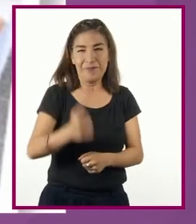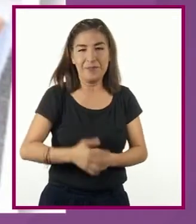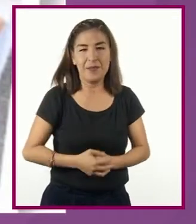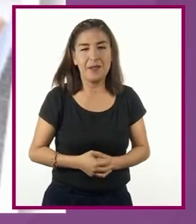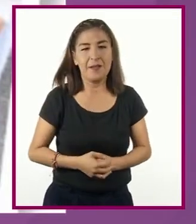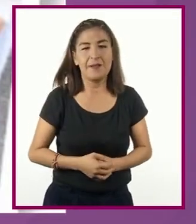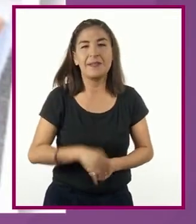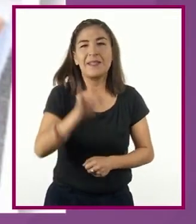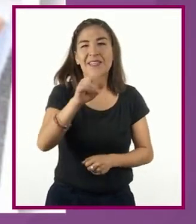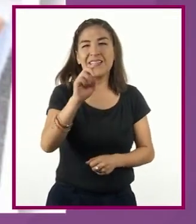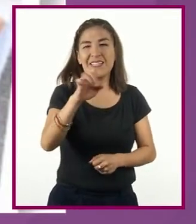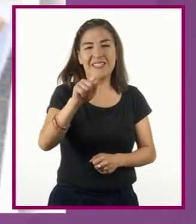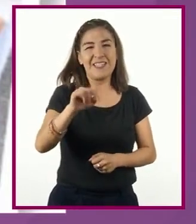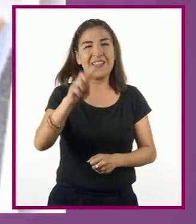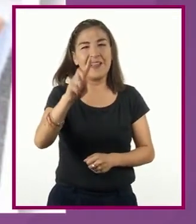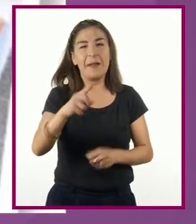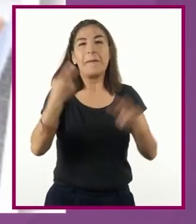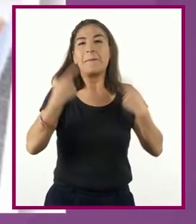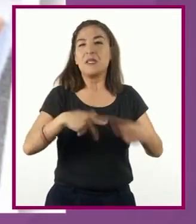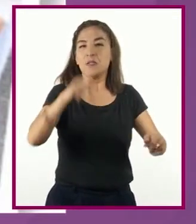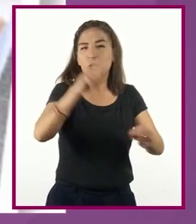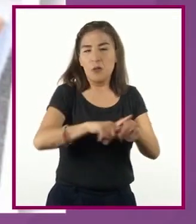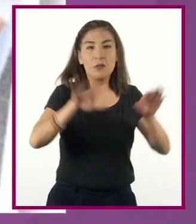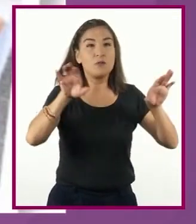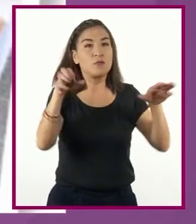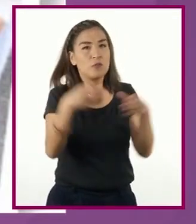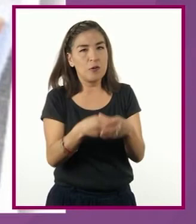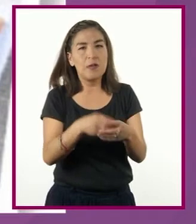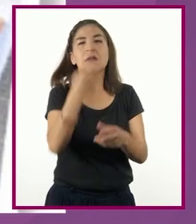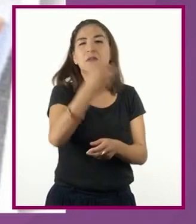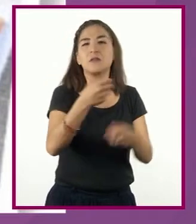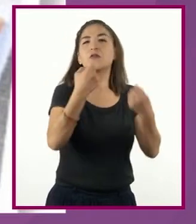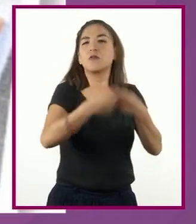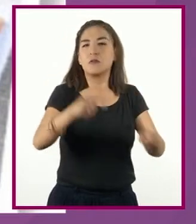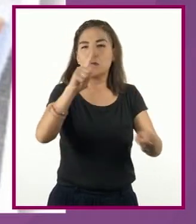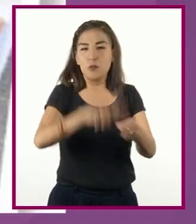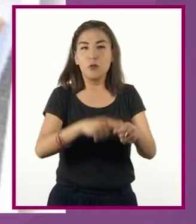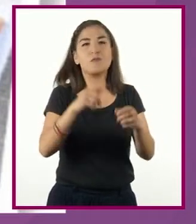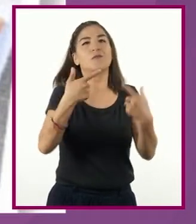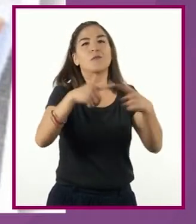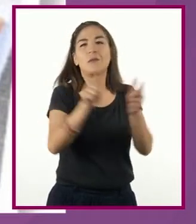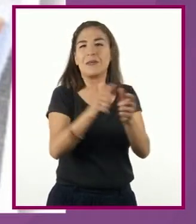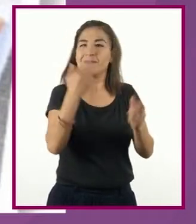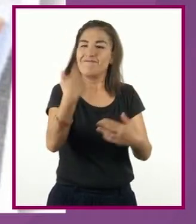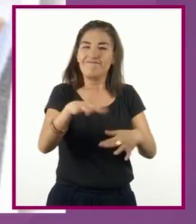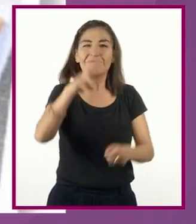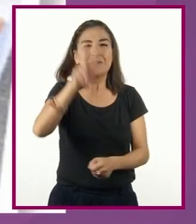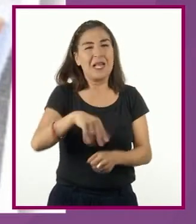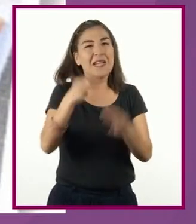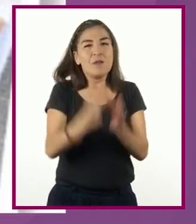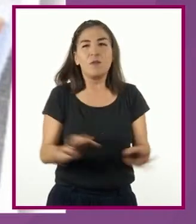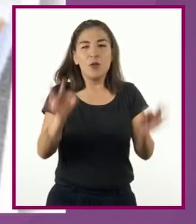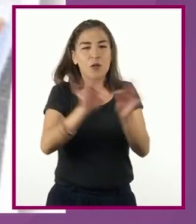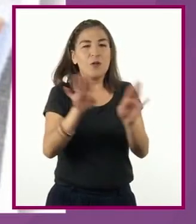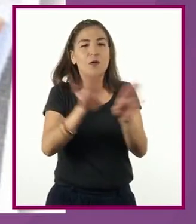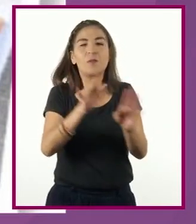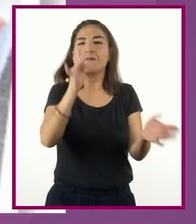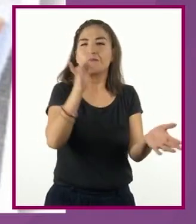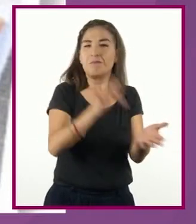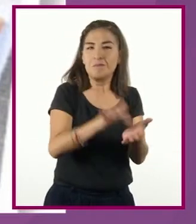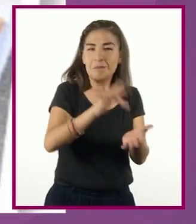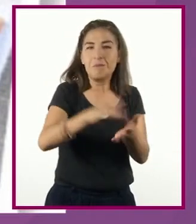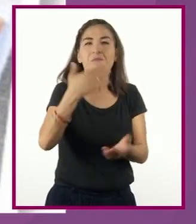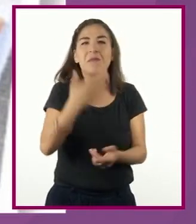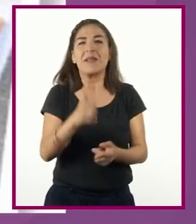identidad personal y colectiva, los grupos sociales tienen un papel preponderante e influyen de manera significativa